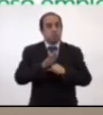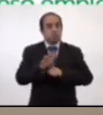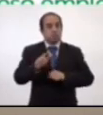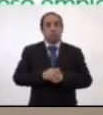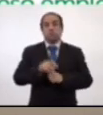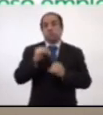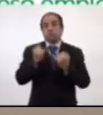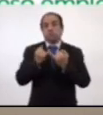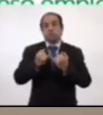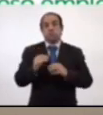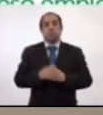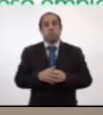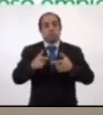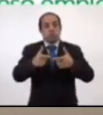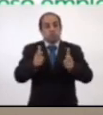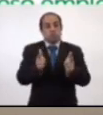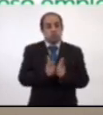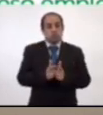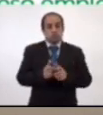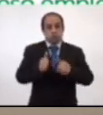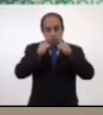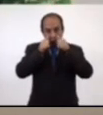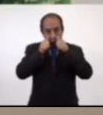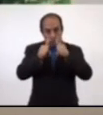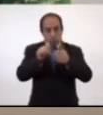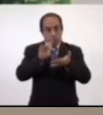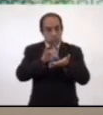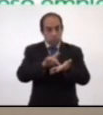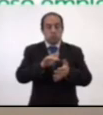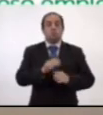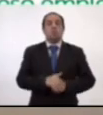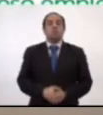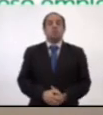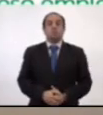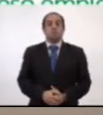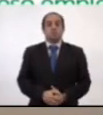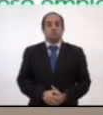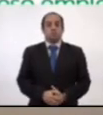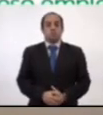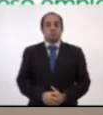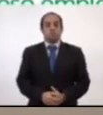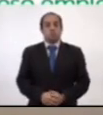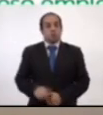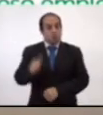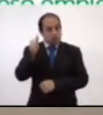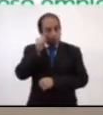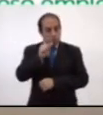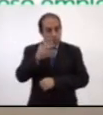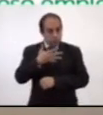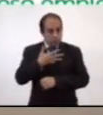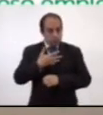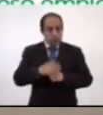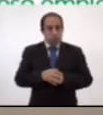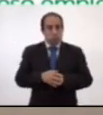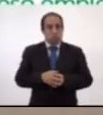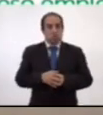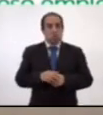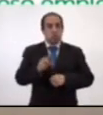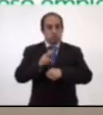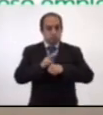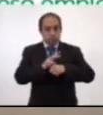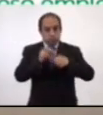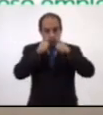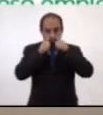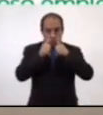las brigadas para medidas de asistencia. En todo momento se genera un seguimiento